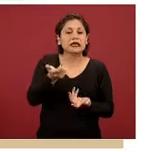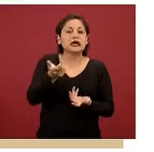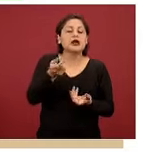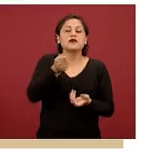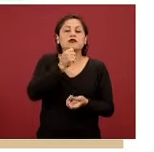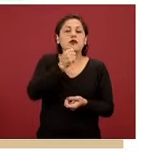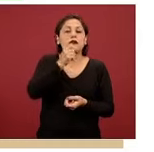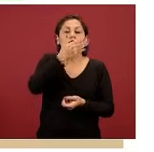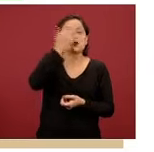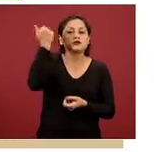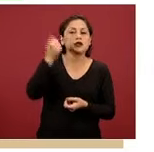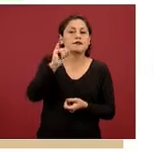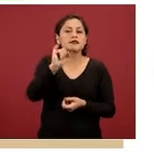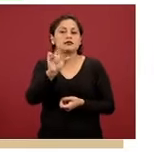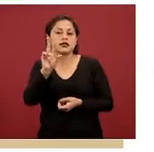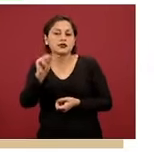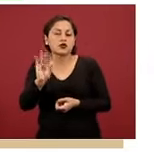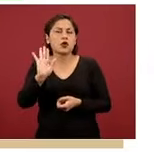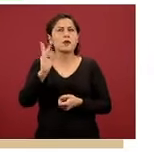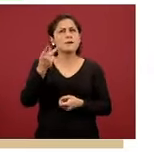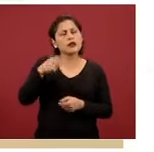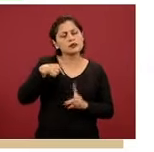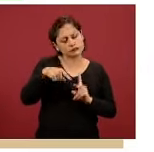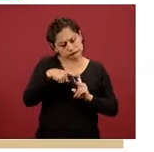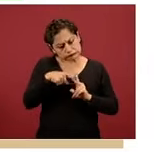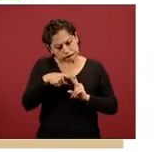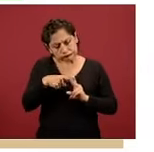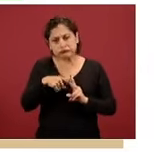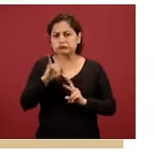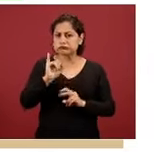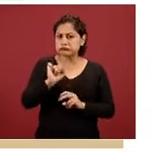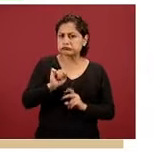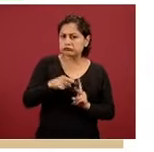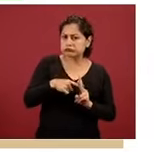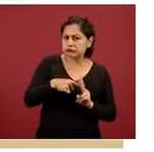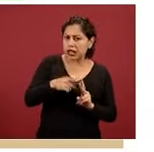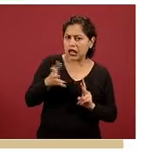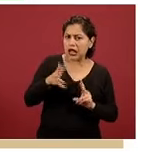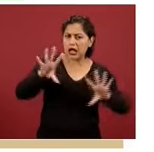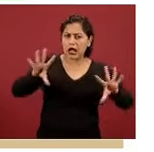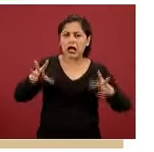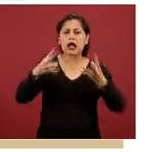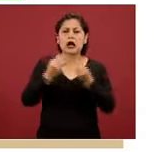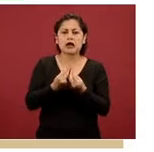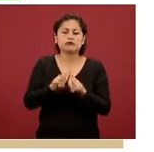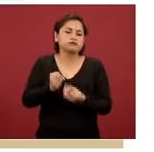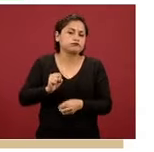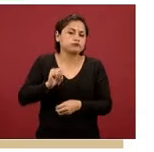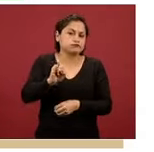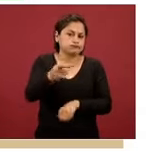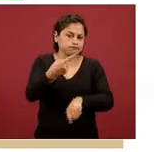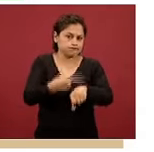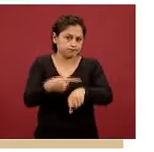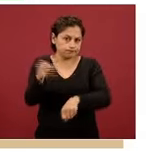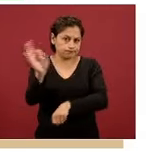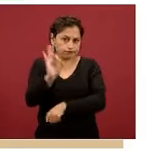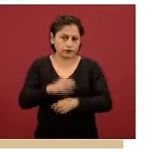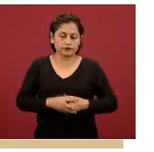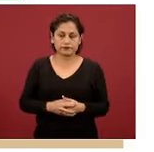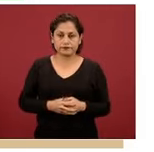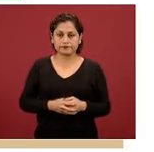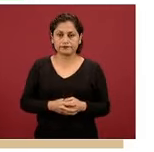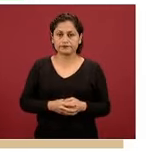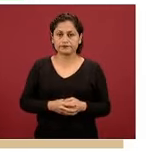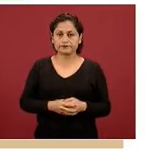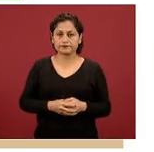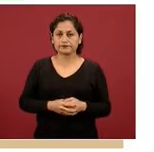casi 4 de cada 10 van a salir positivos, los consideramos anticipadamente como positivos. Lo que vemos es lo